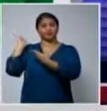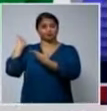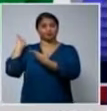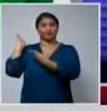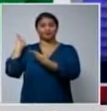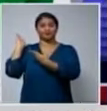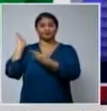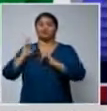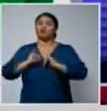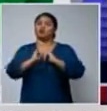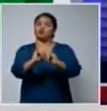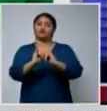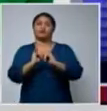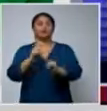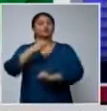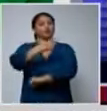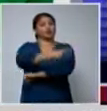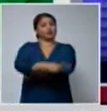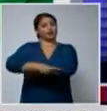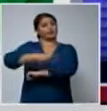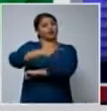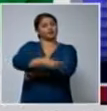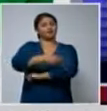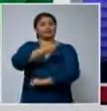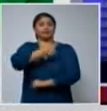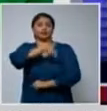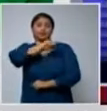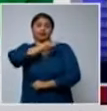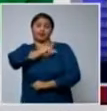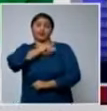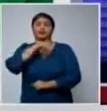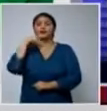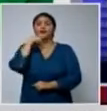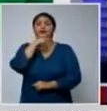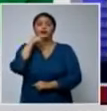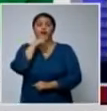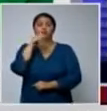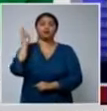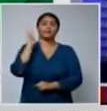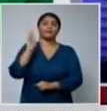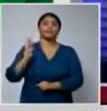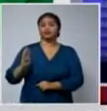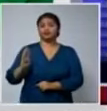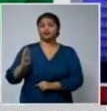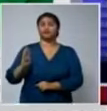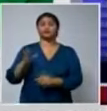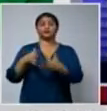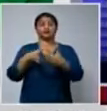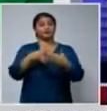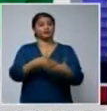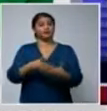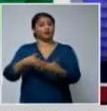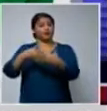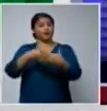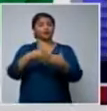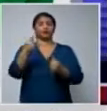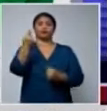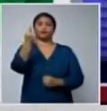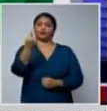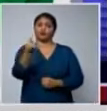procedencia, de España, de Rusia, Brasil y Estados Unidos, 1 de cada